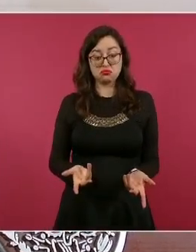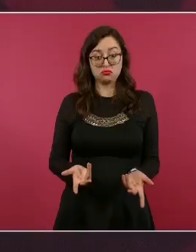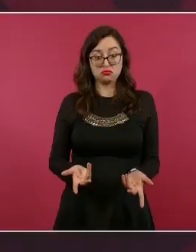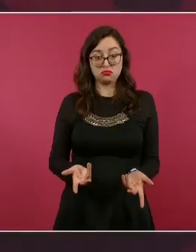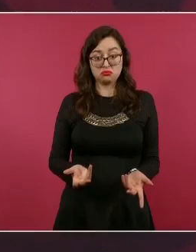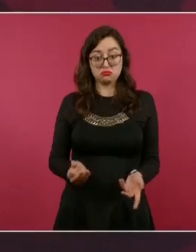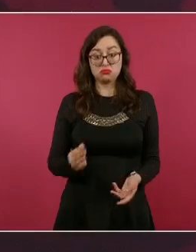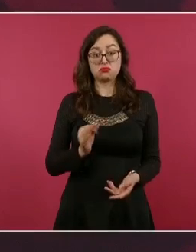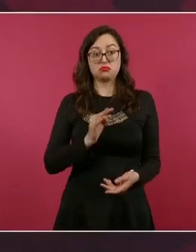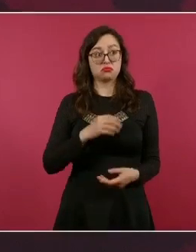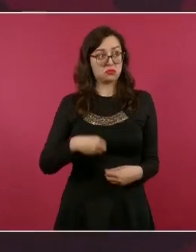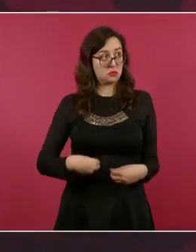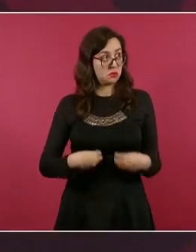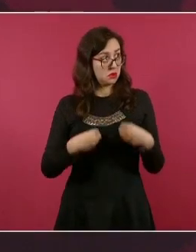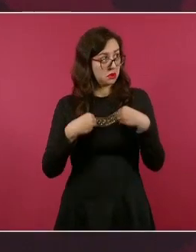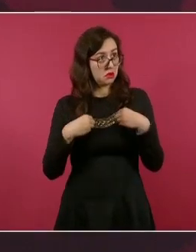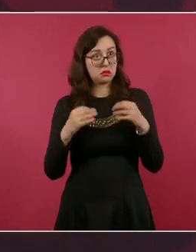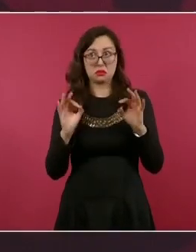de vida,